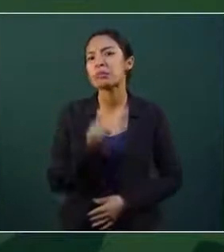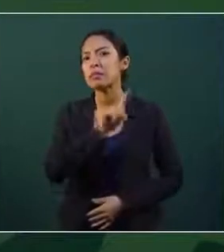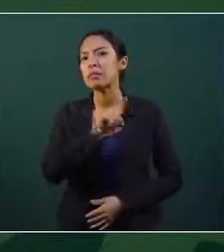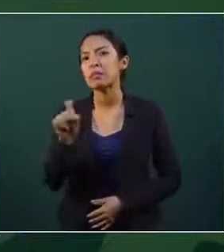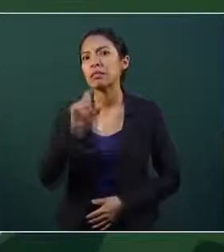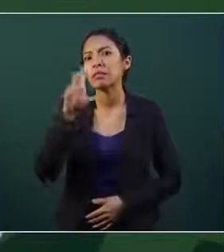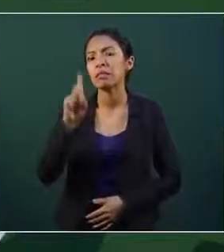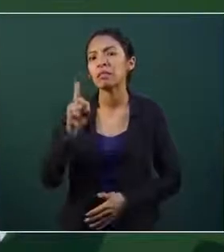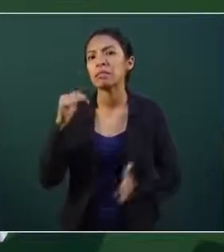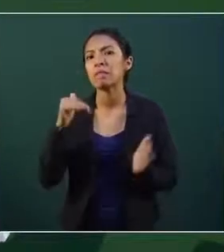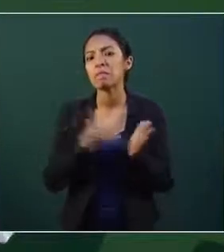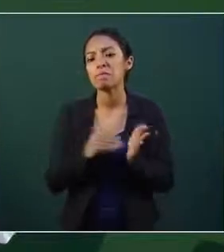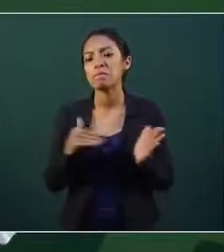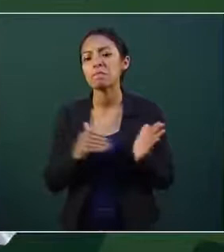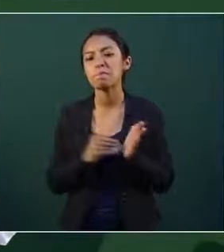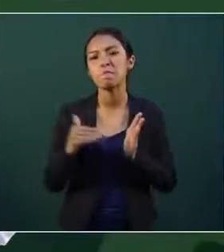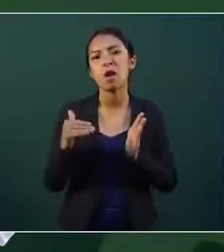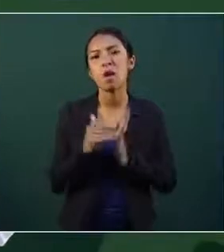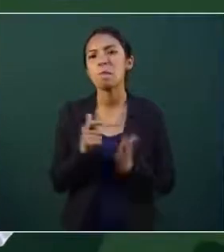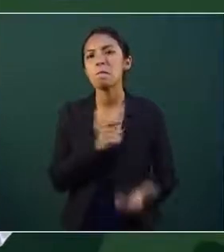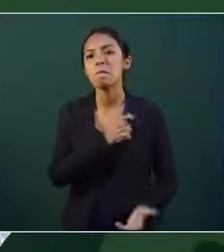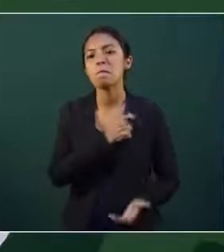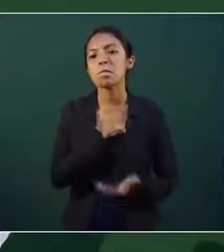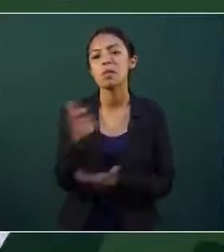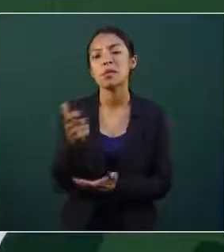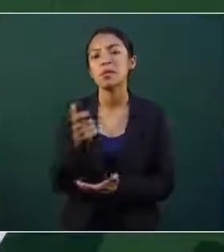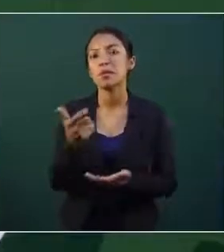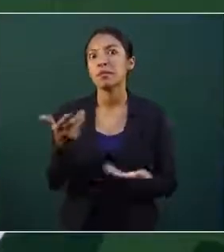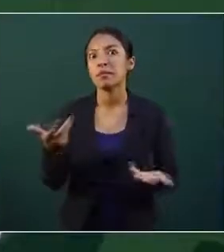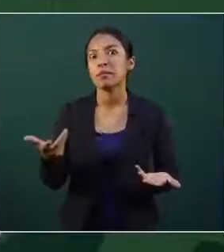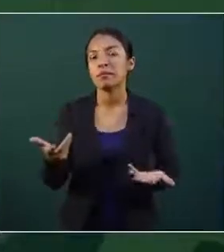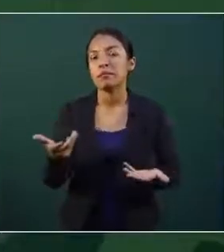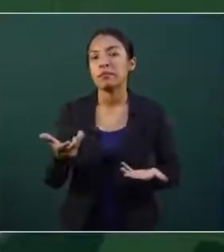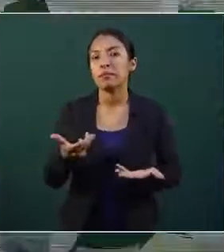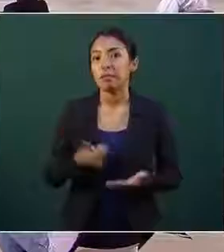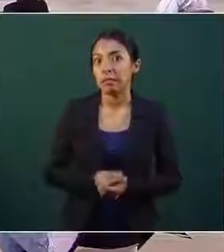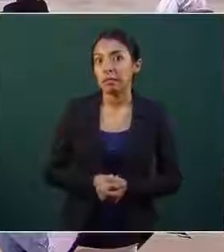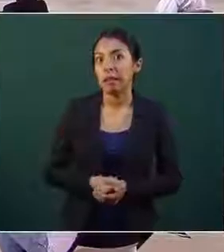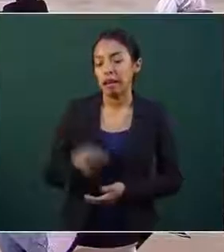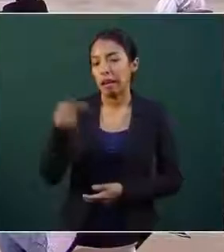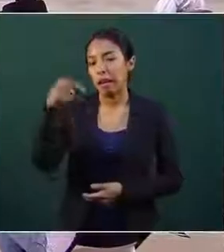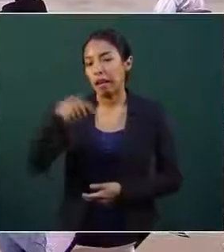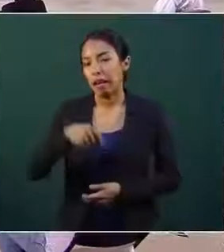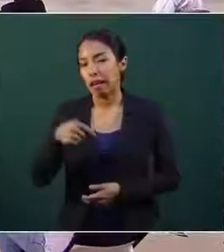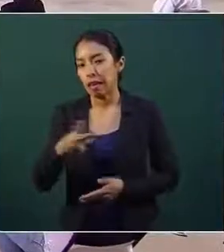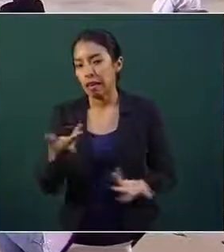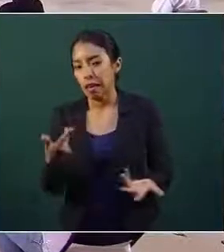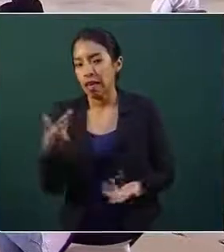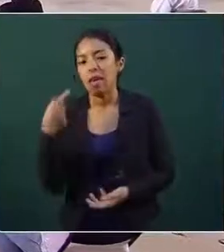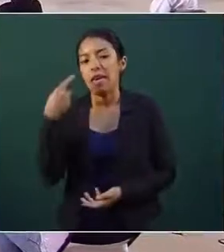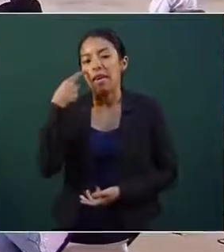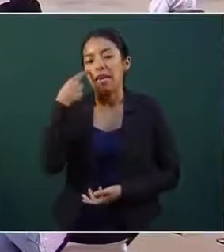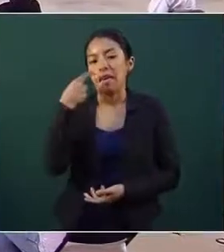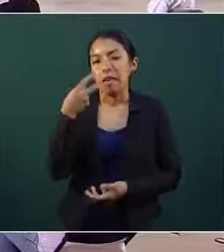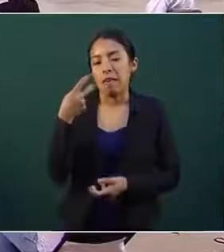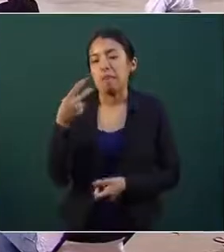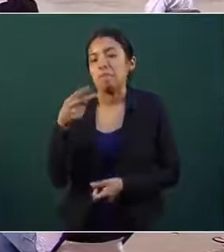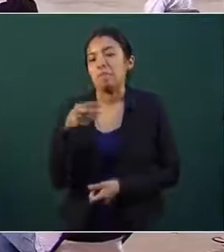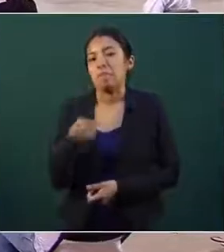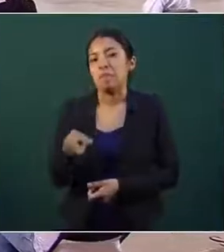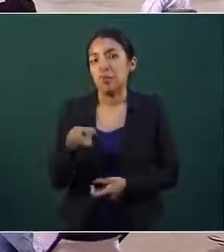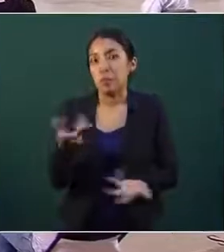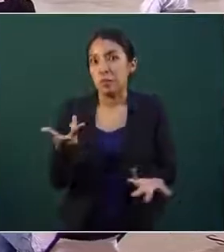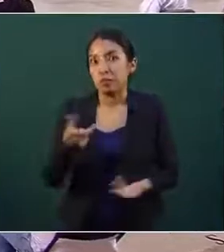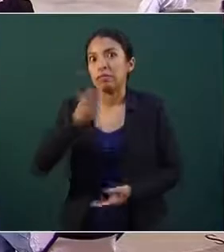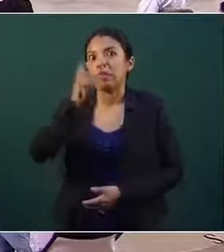130,000 millones de pesos. Si nosotros consideramos esto, pues casi la